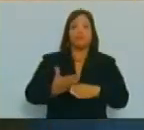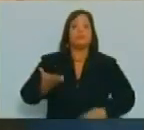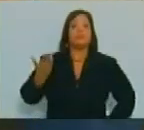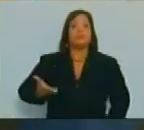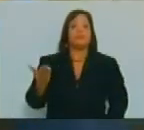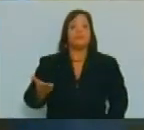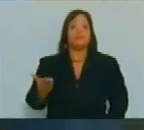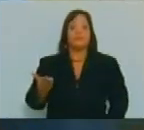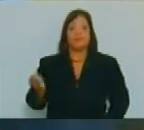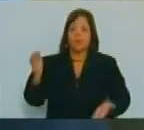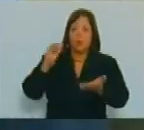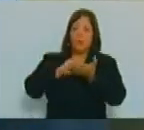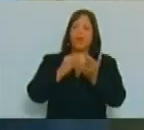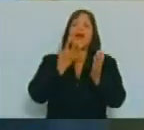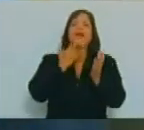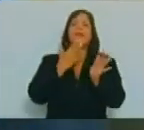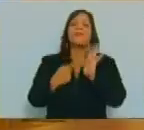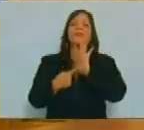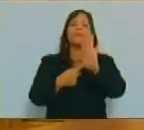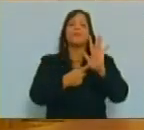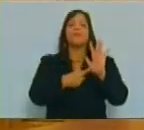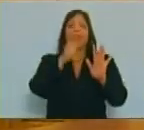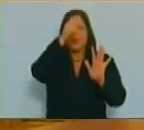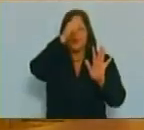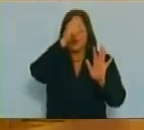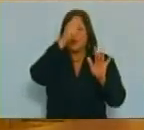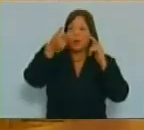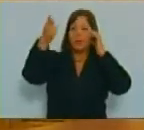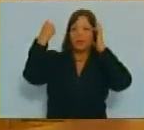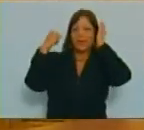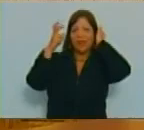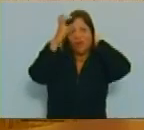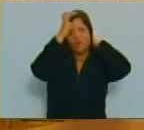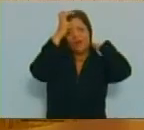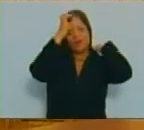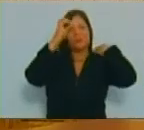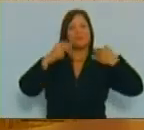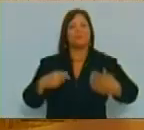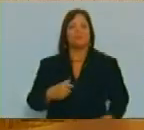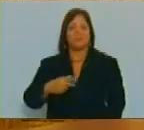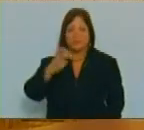ahí pusimos un ejemplo el día domingo en falcón